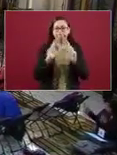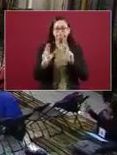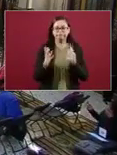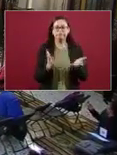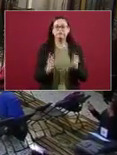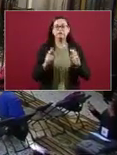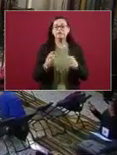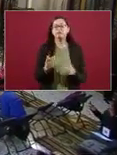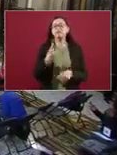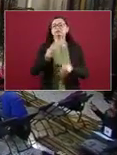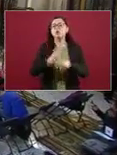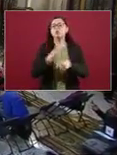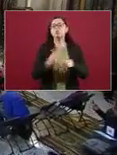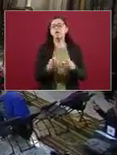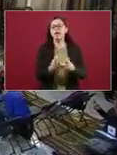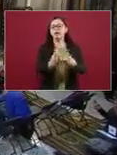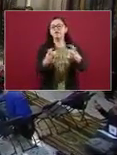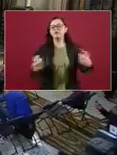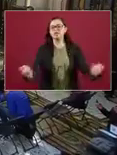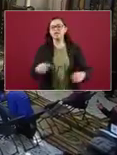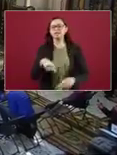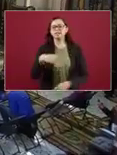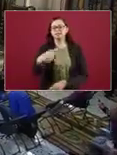la segunda fila.